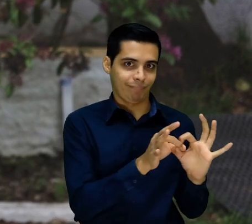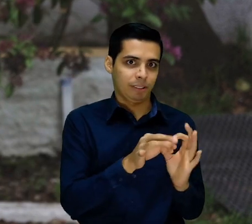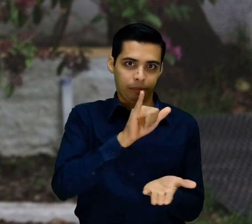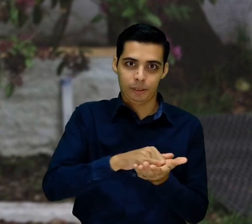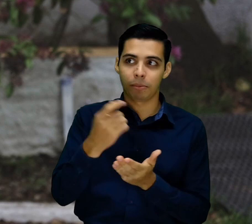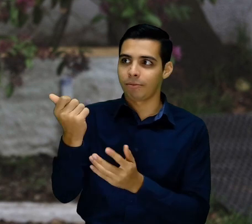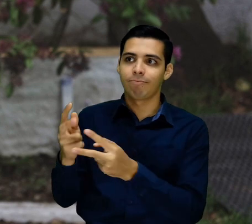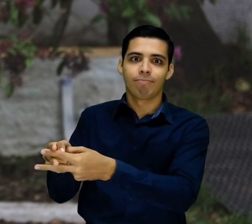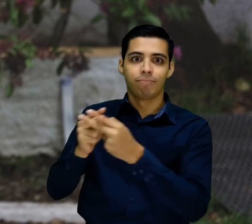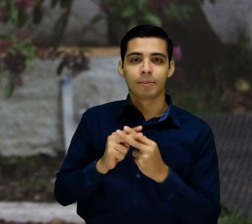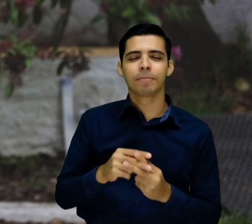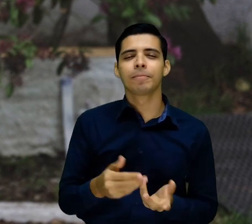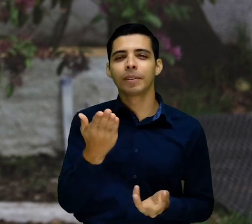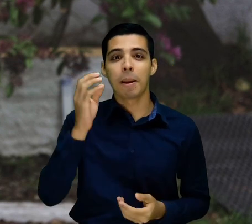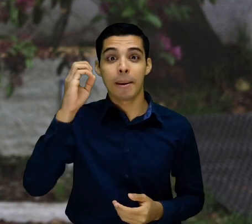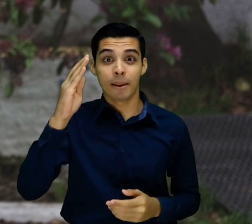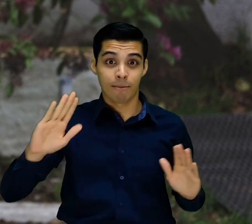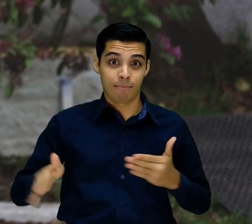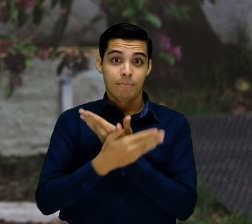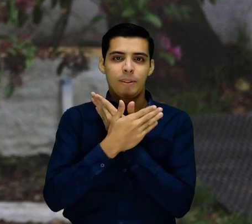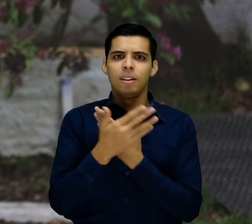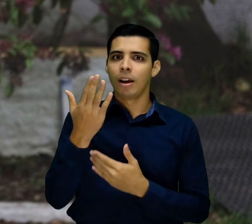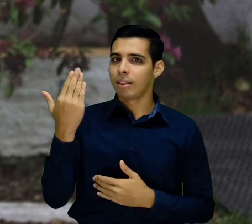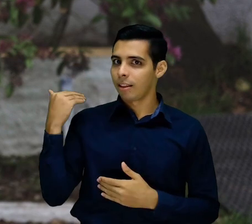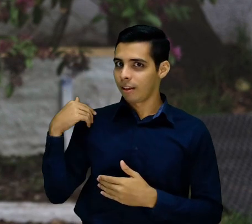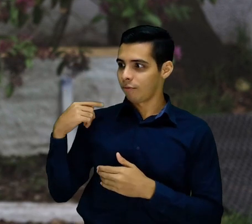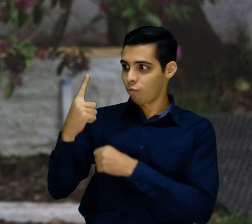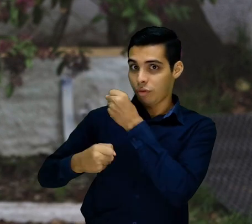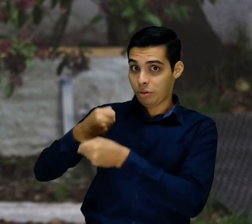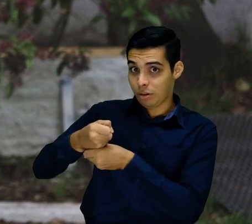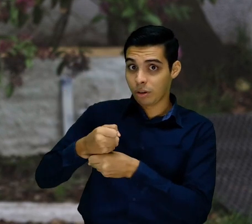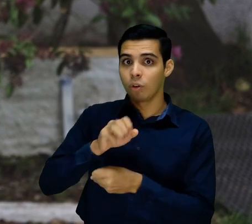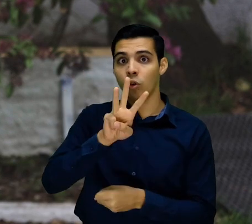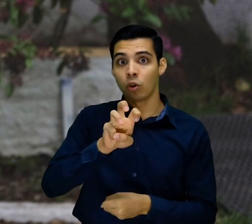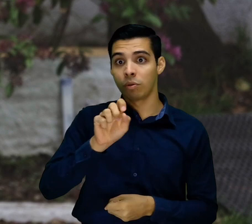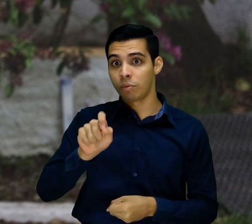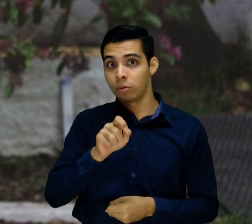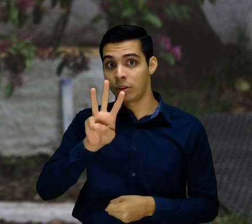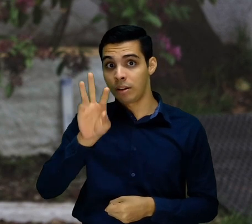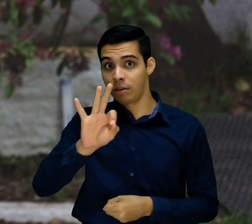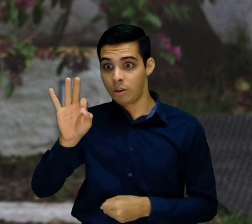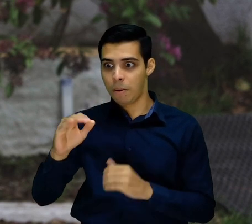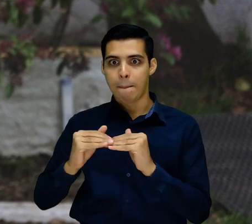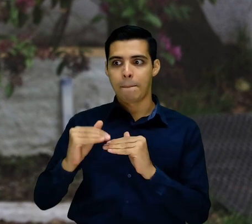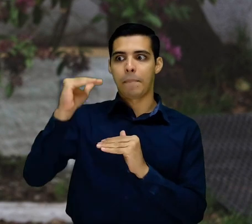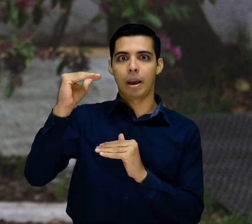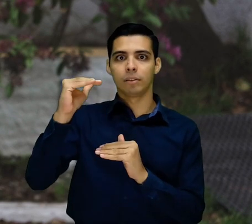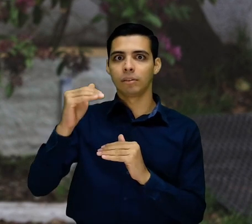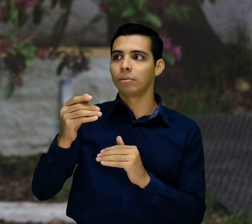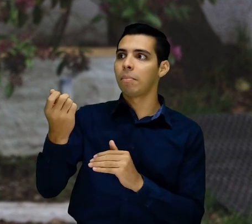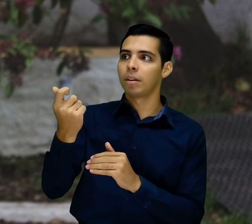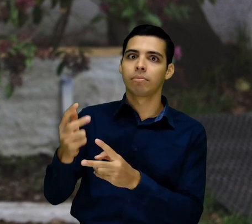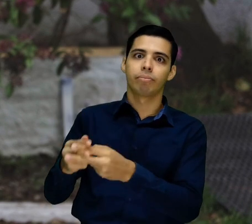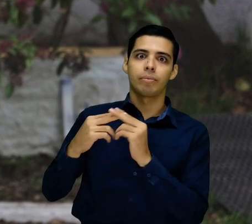según cifras del Banco de la República, la deuda externa creció en 8,3% en el último año, alcanzando una cifra de un